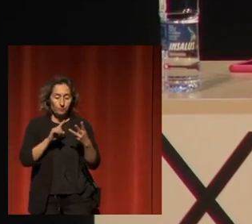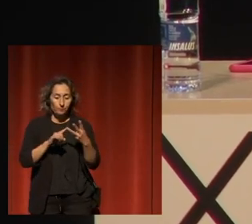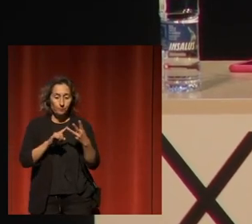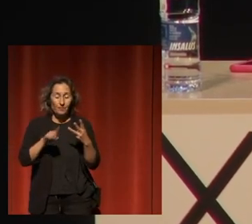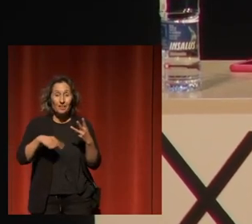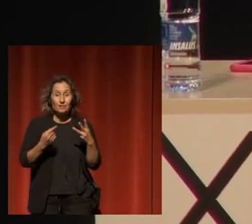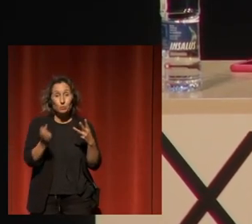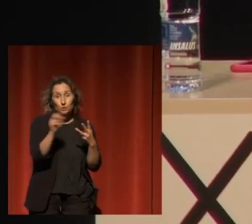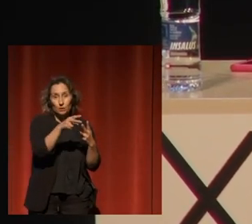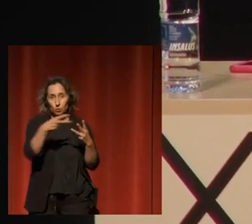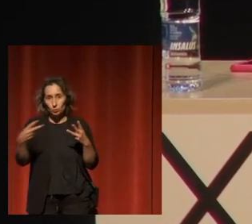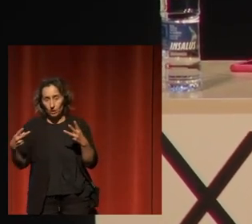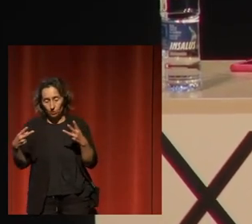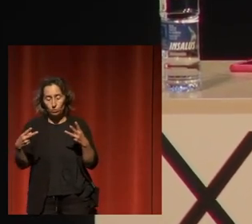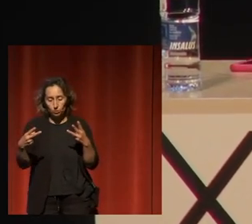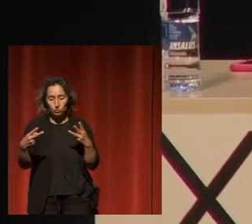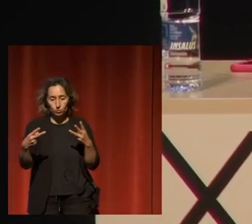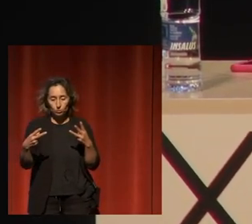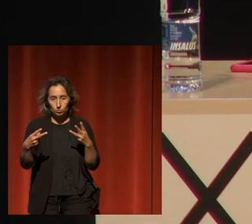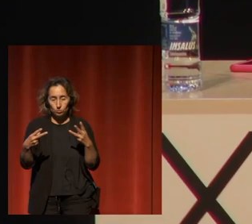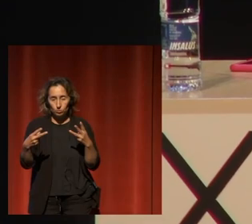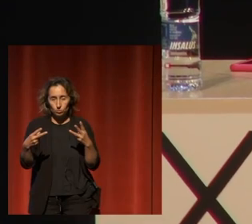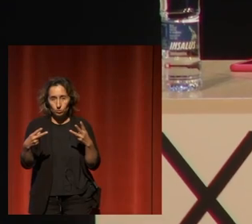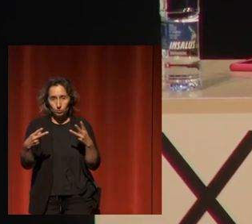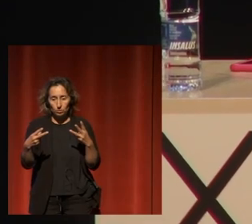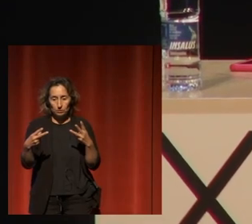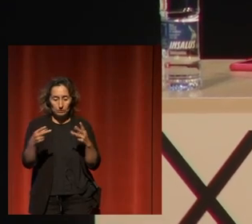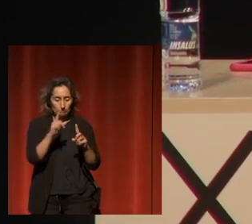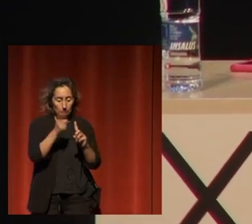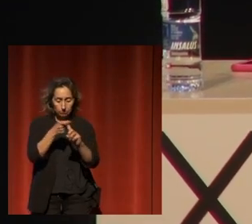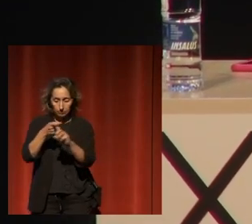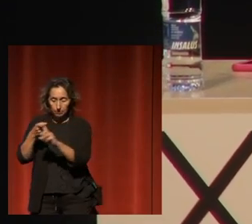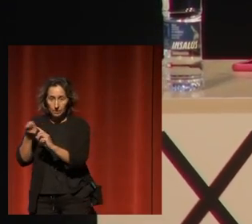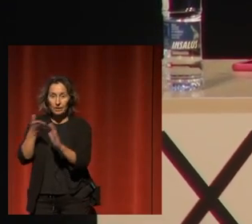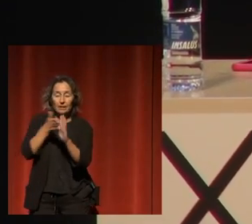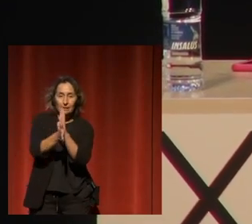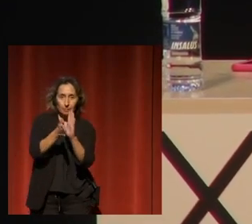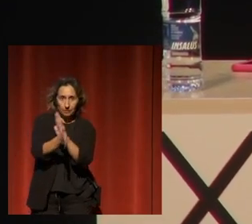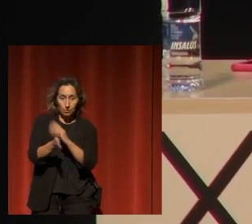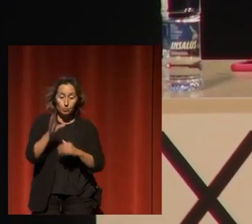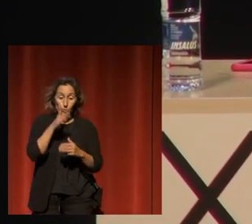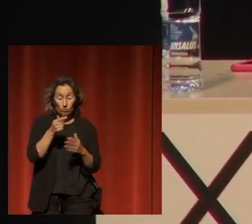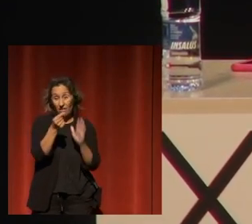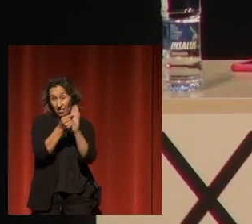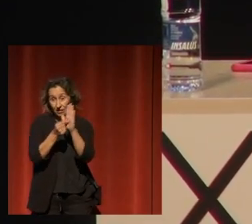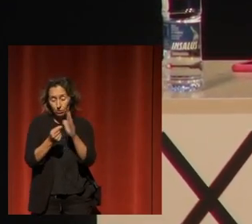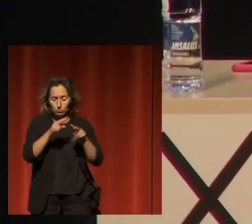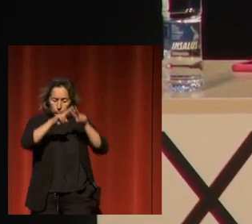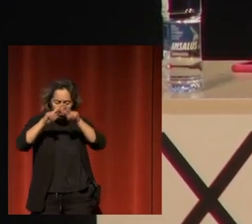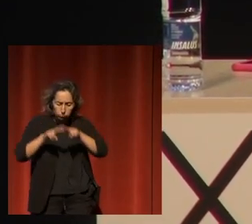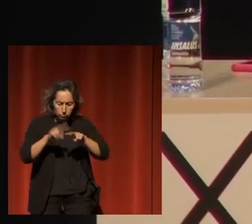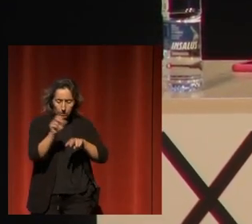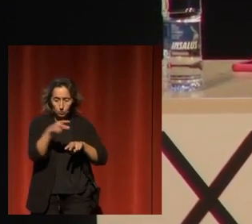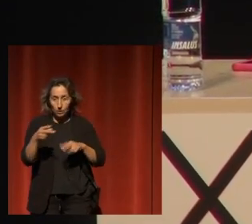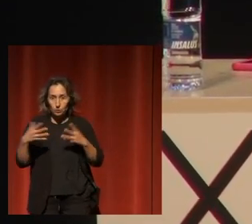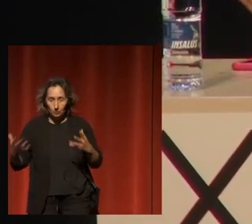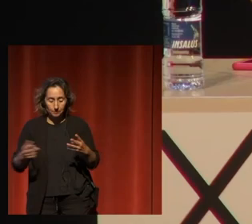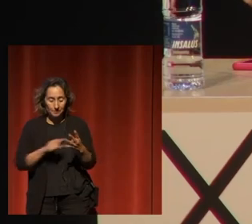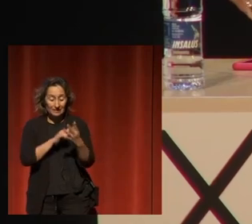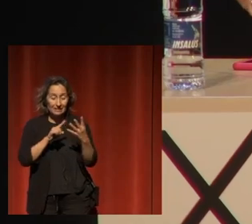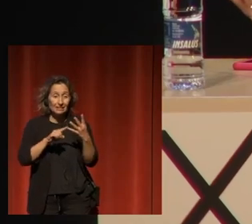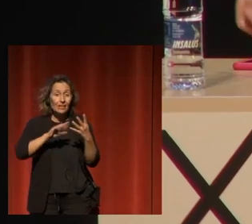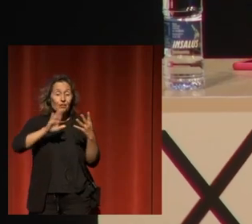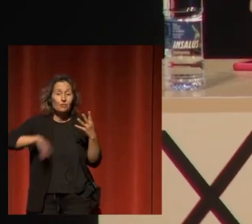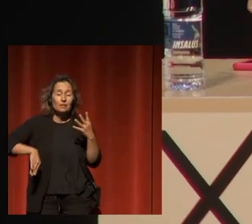explicando los resultados los resultados que hemos que hemos obtenido del análisis de los datos y finalmente Bueno pues os